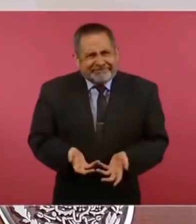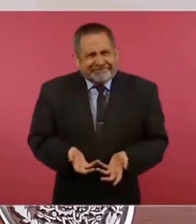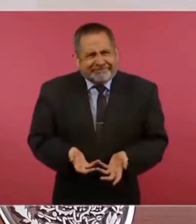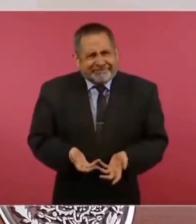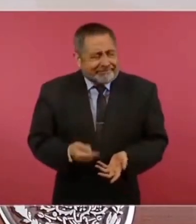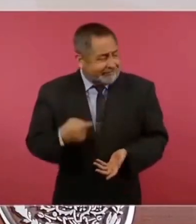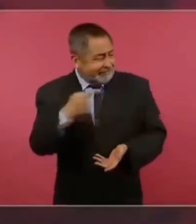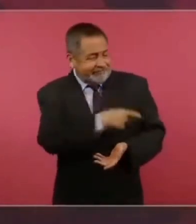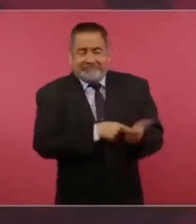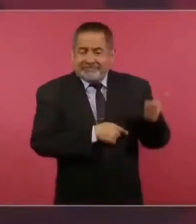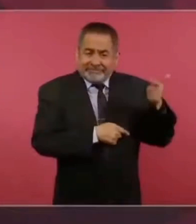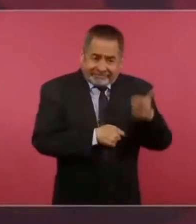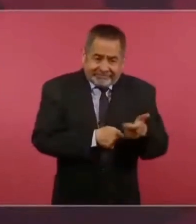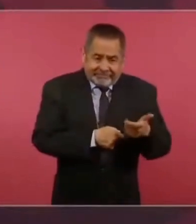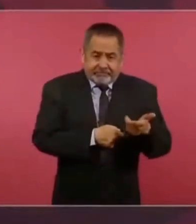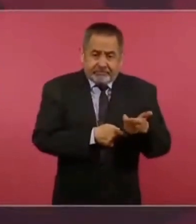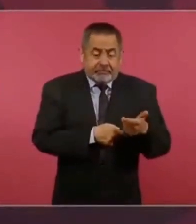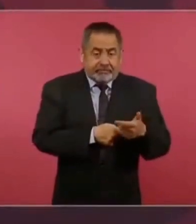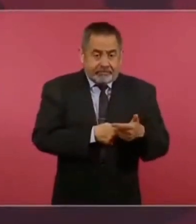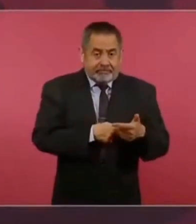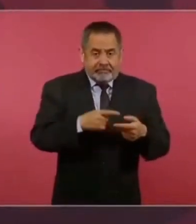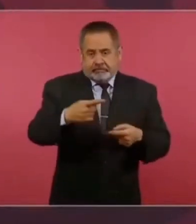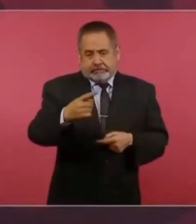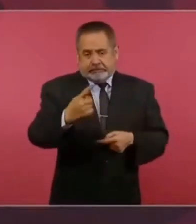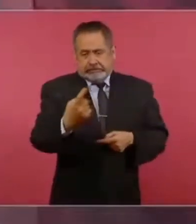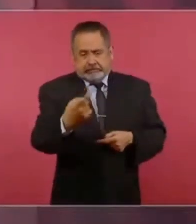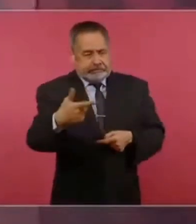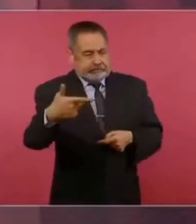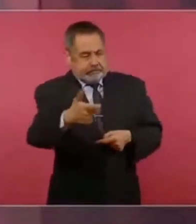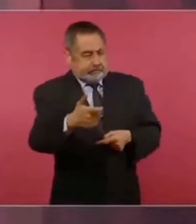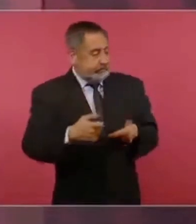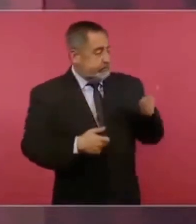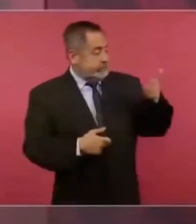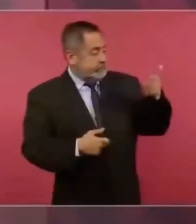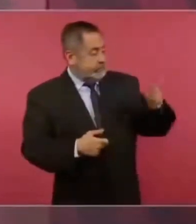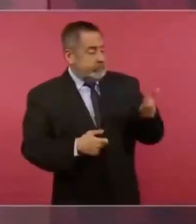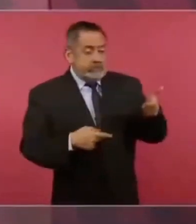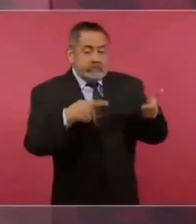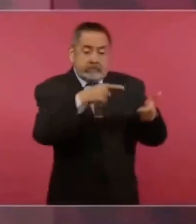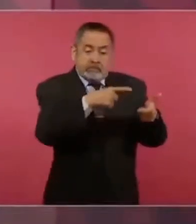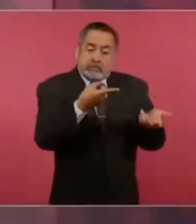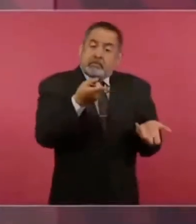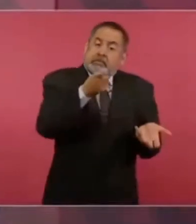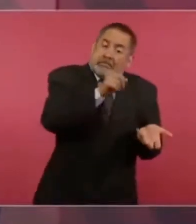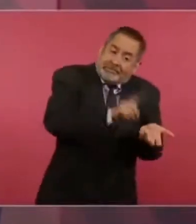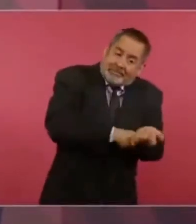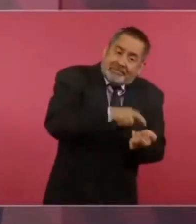y que ese segundo tirador pertenecía al CISEN,